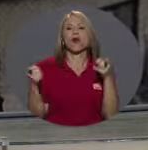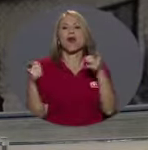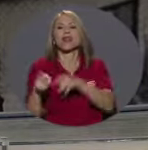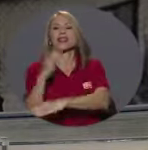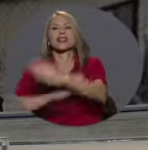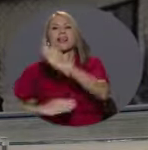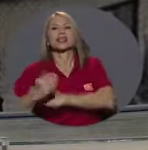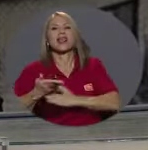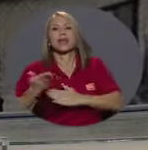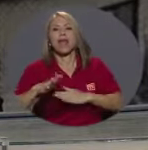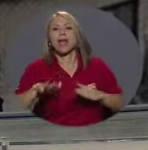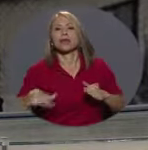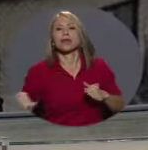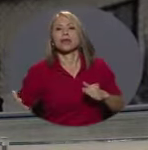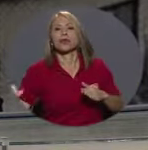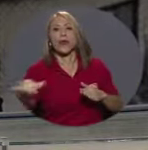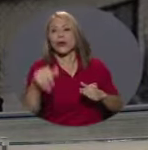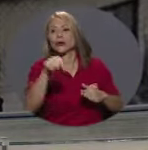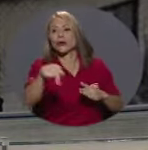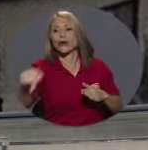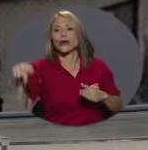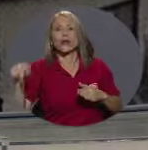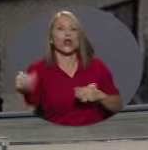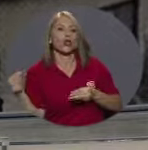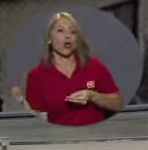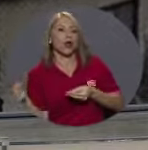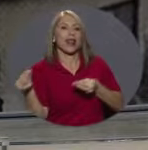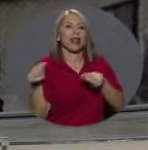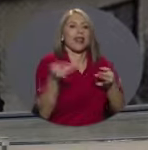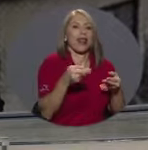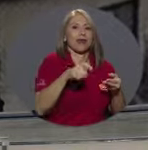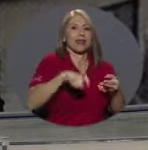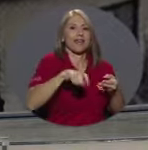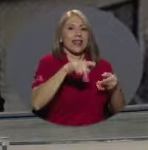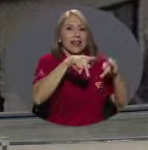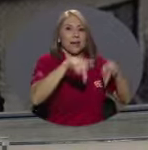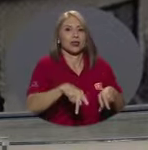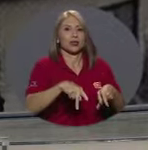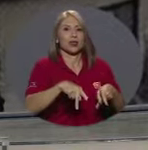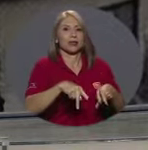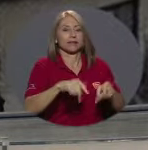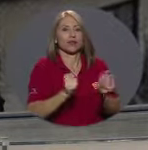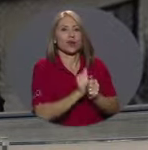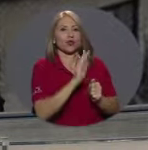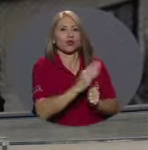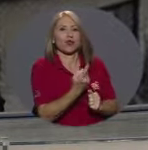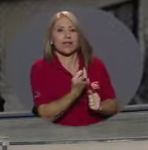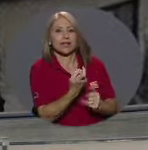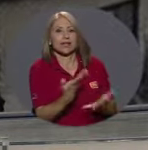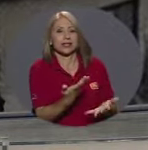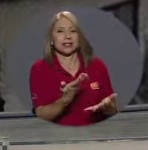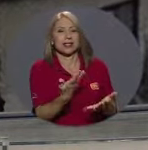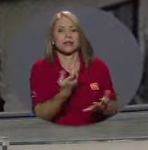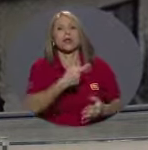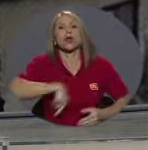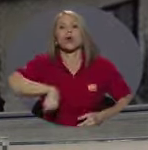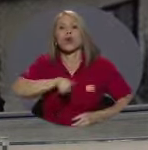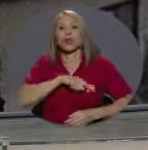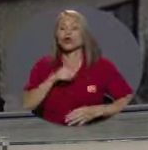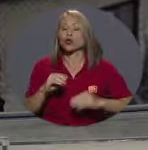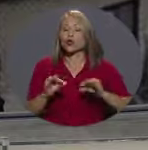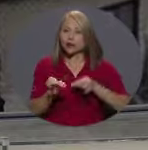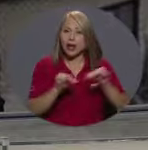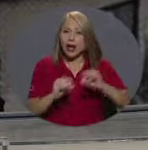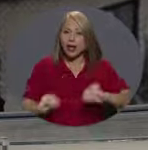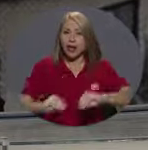los entornos cuando no proveen lo que cada persona con la deficiencia requiere. Entonces, cuando aclaramos este